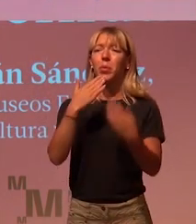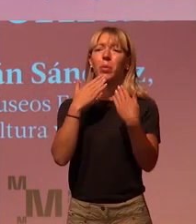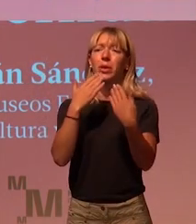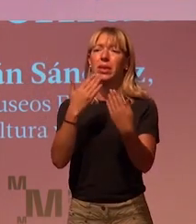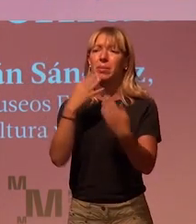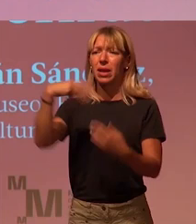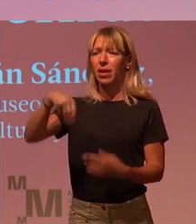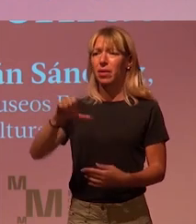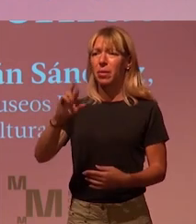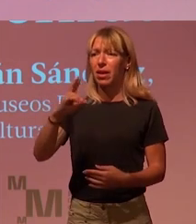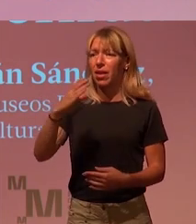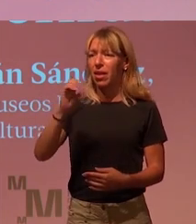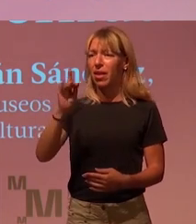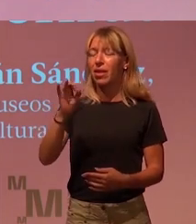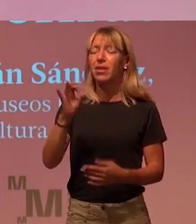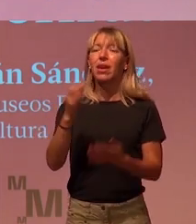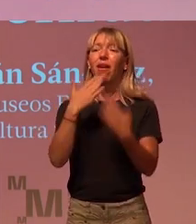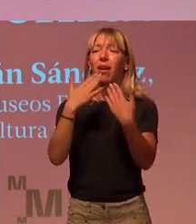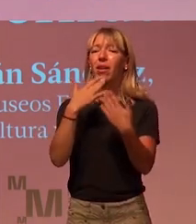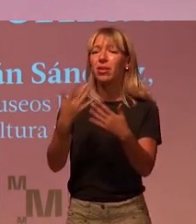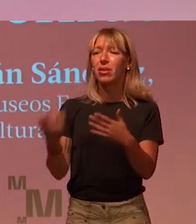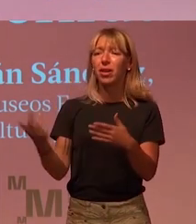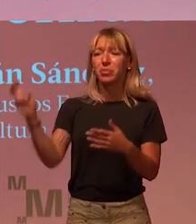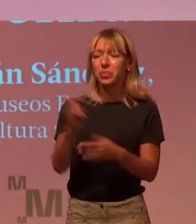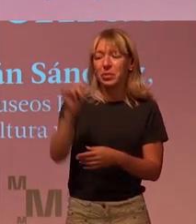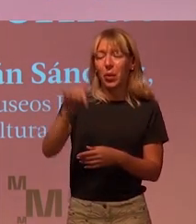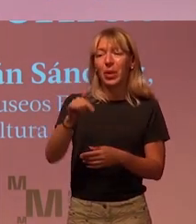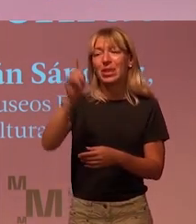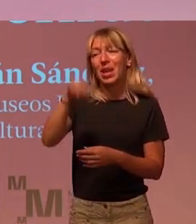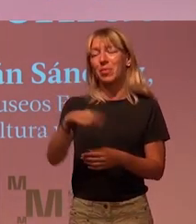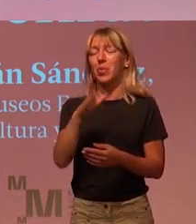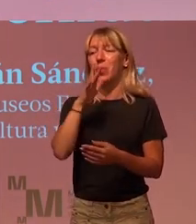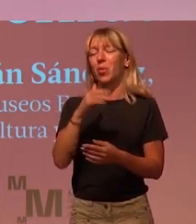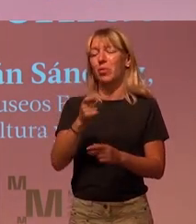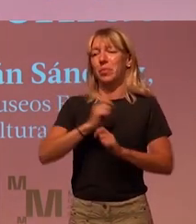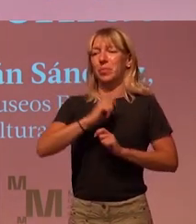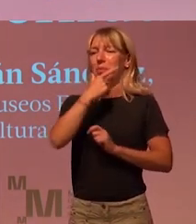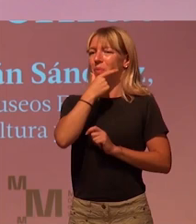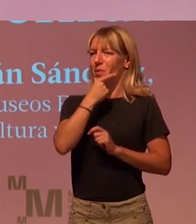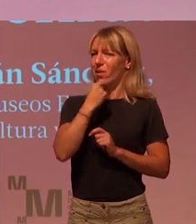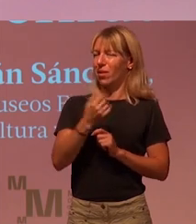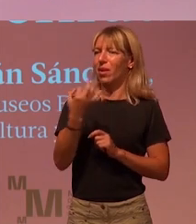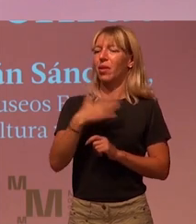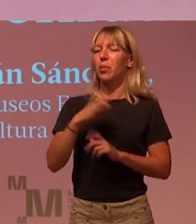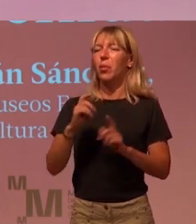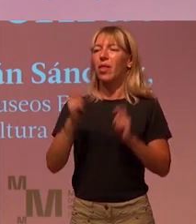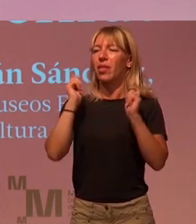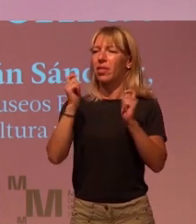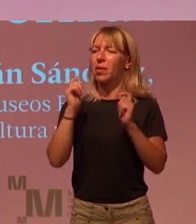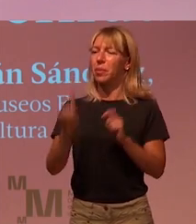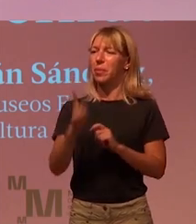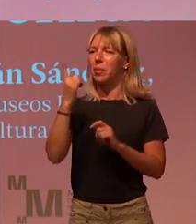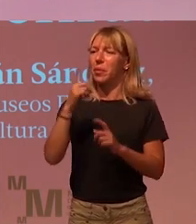Muchísimas gracias, Mercedes. Muchísimas gracias por acompañarnos y además, bueno, pues por facilitar que podamos estar celebrando nuestro